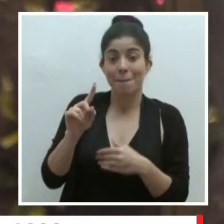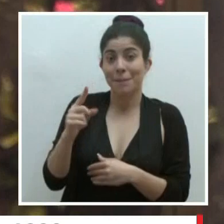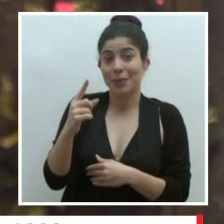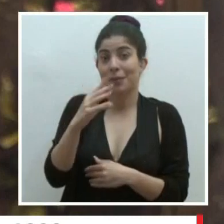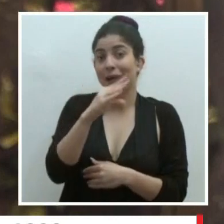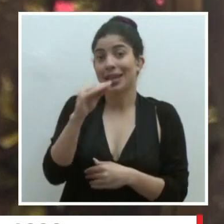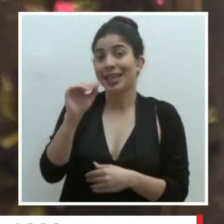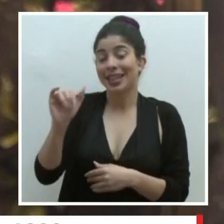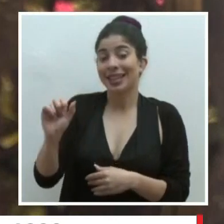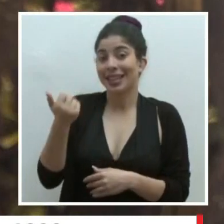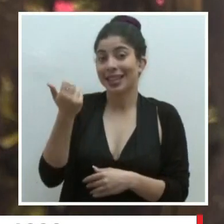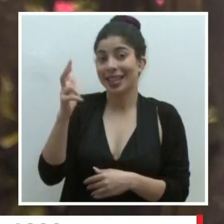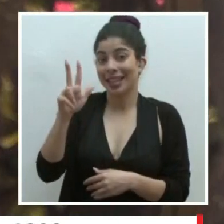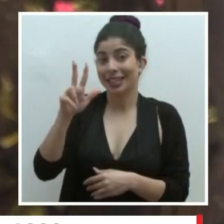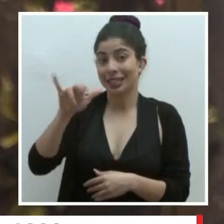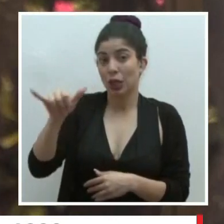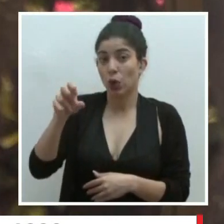13 de junio